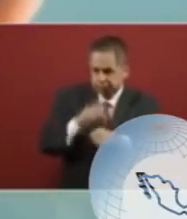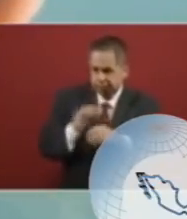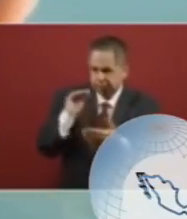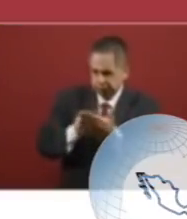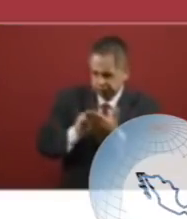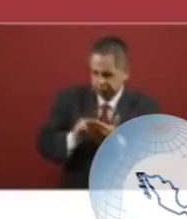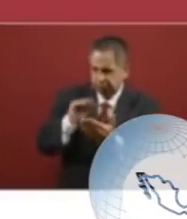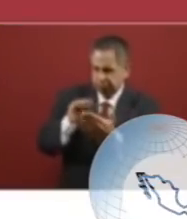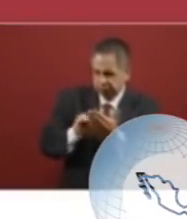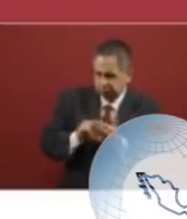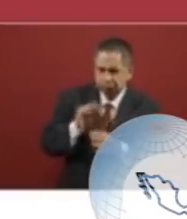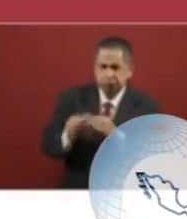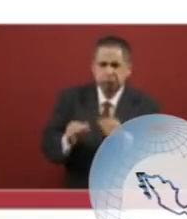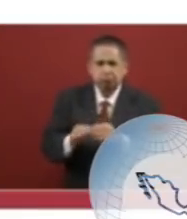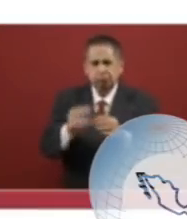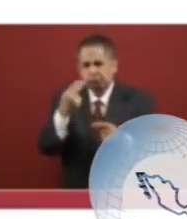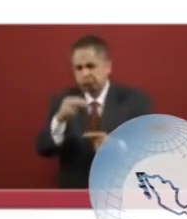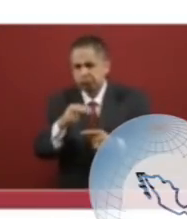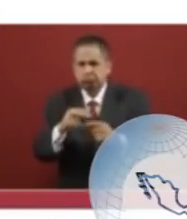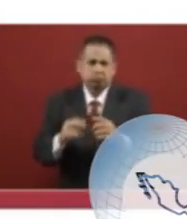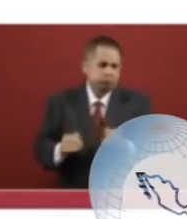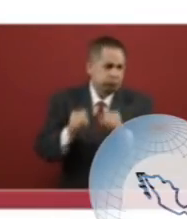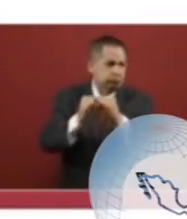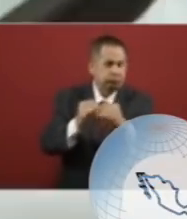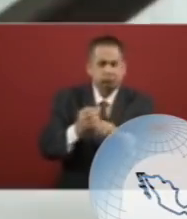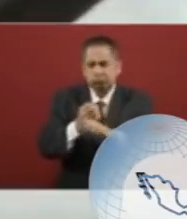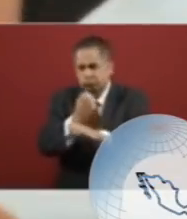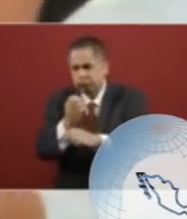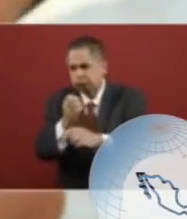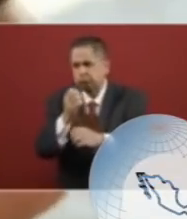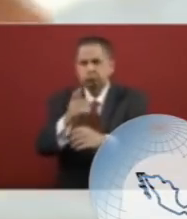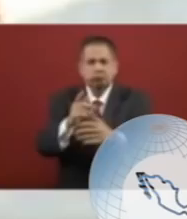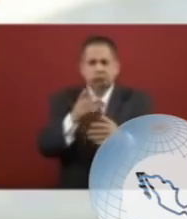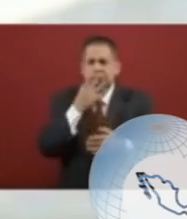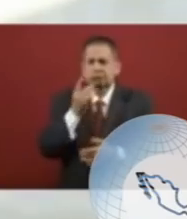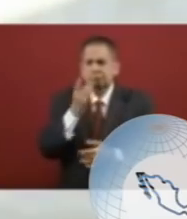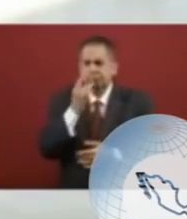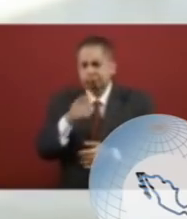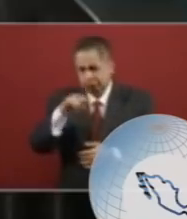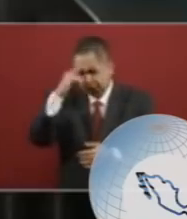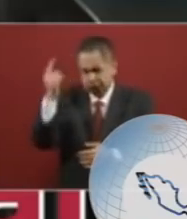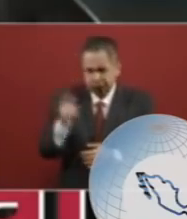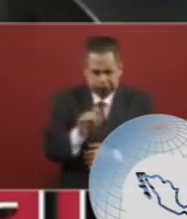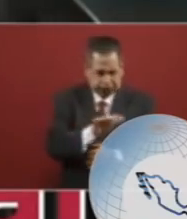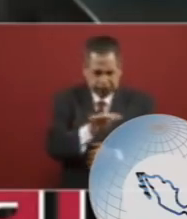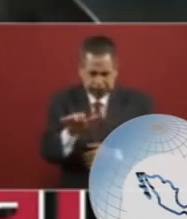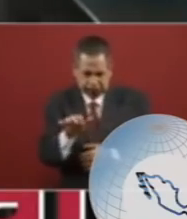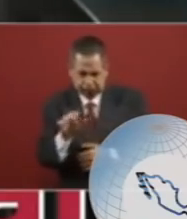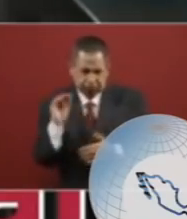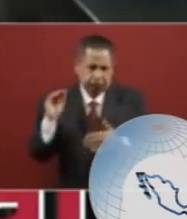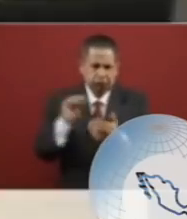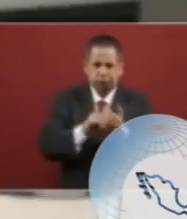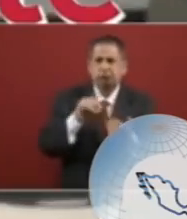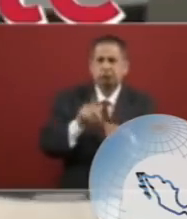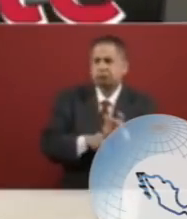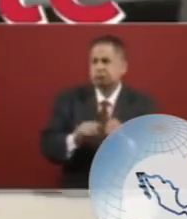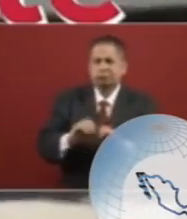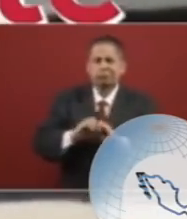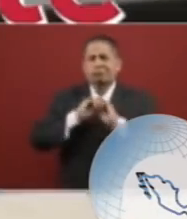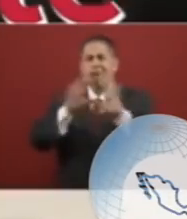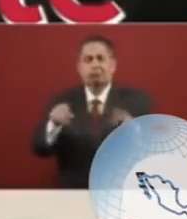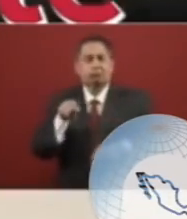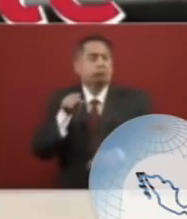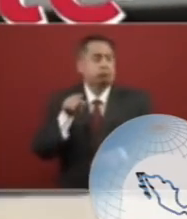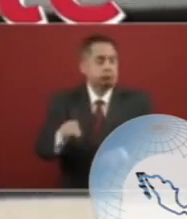por nombre, por institución, por entidad federativa. De manera sencilla y amigable. Consulta el portal ya en